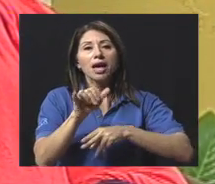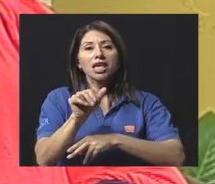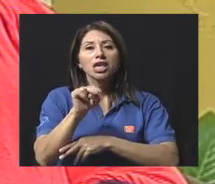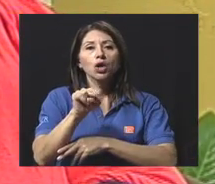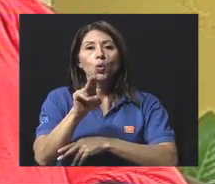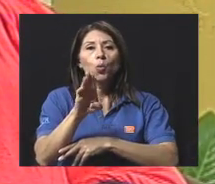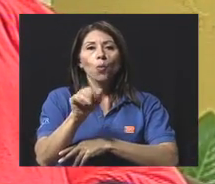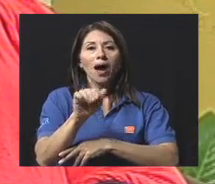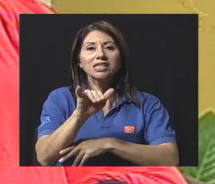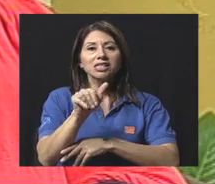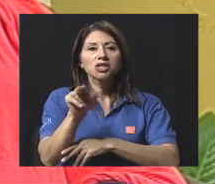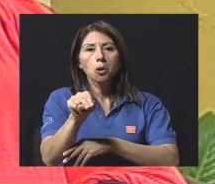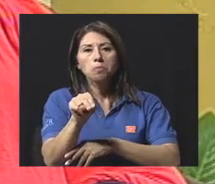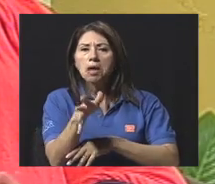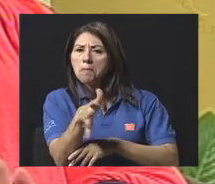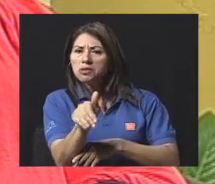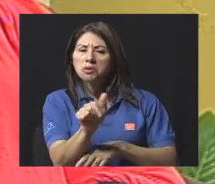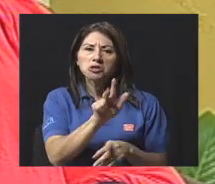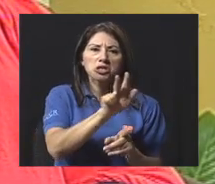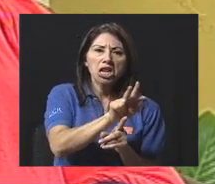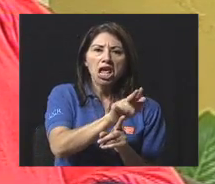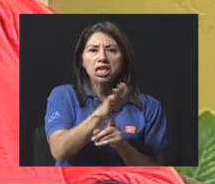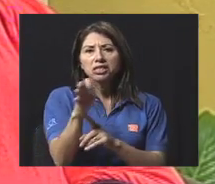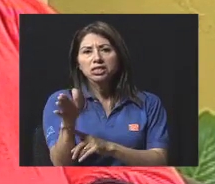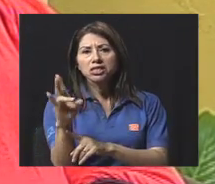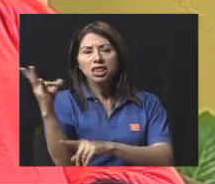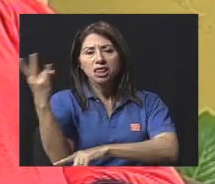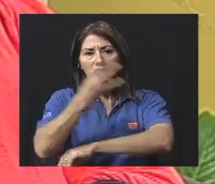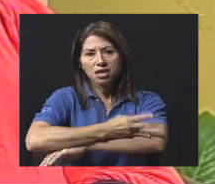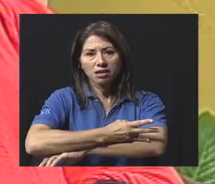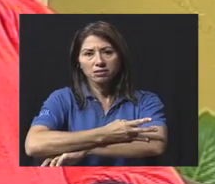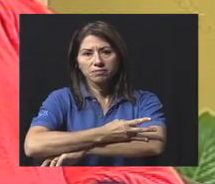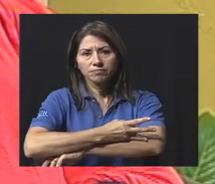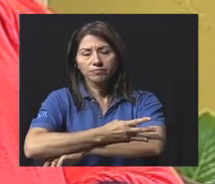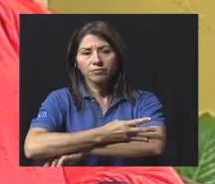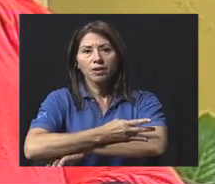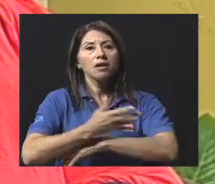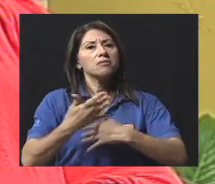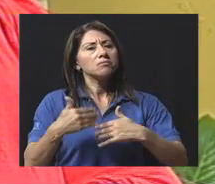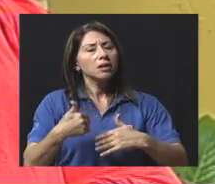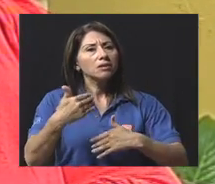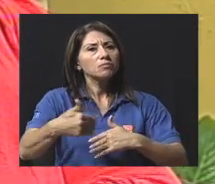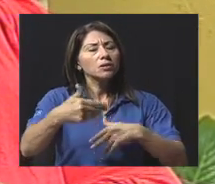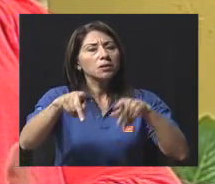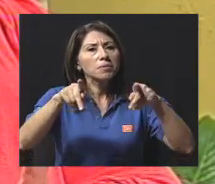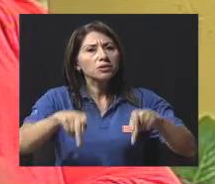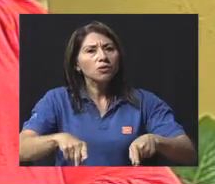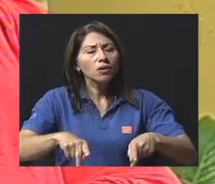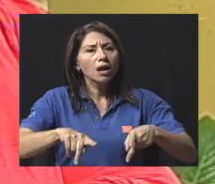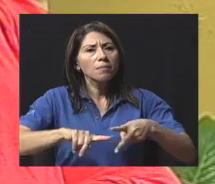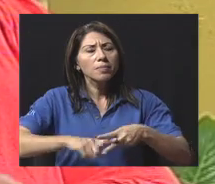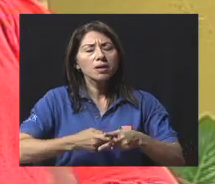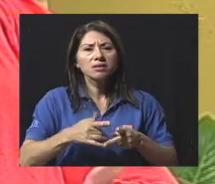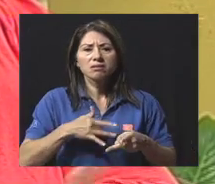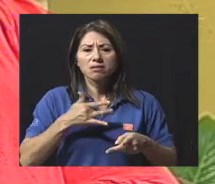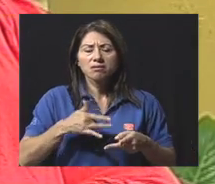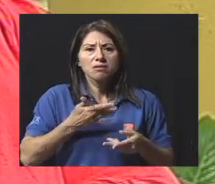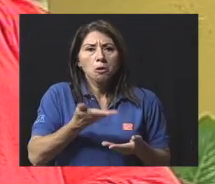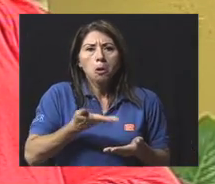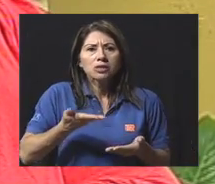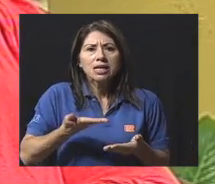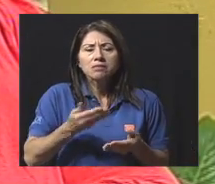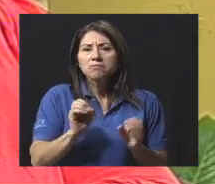TR a los 7 días comúnmente y después empiezan síntomas inespecíficos qu son